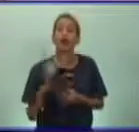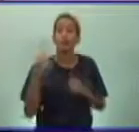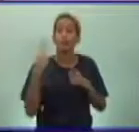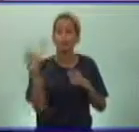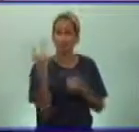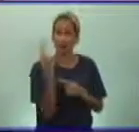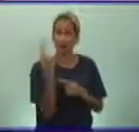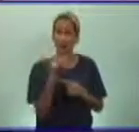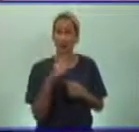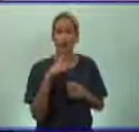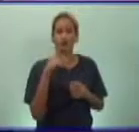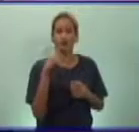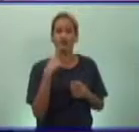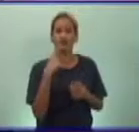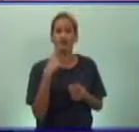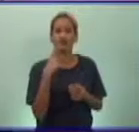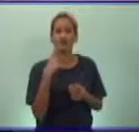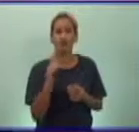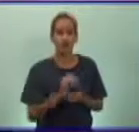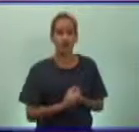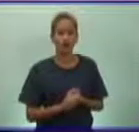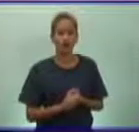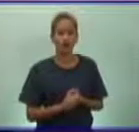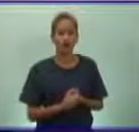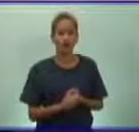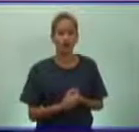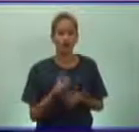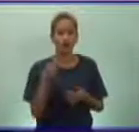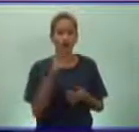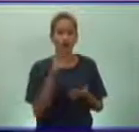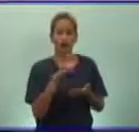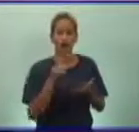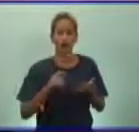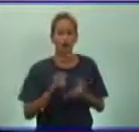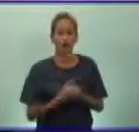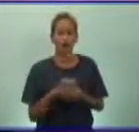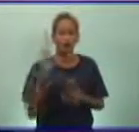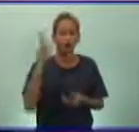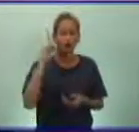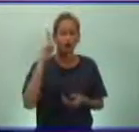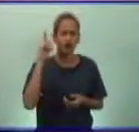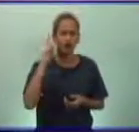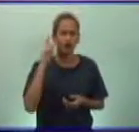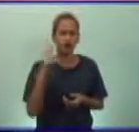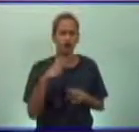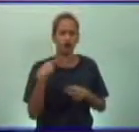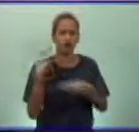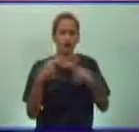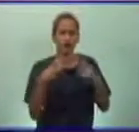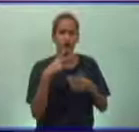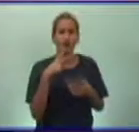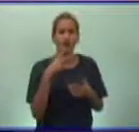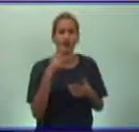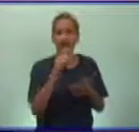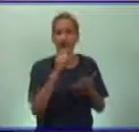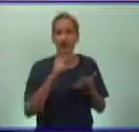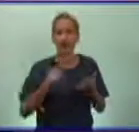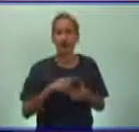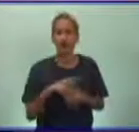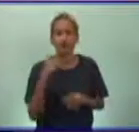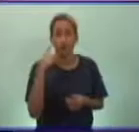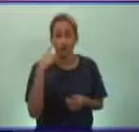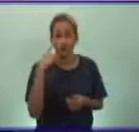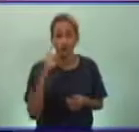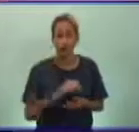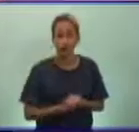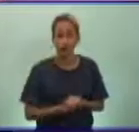dictado. Sí, no se asombren. ¿Recuerdan que la semana anterior hicimos un dictado visual? Bueno, pero de cierta